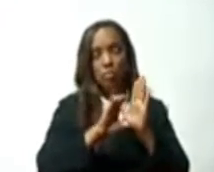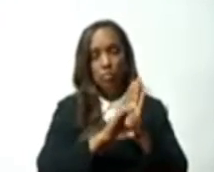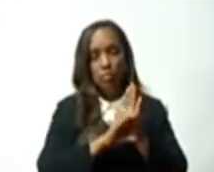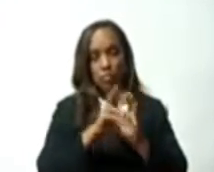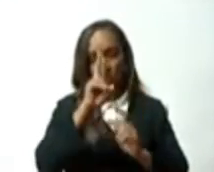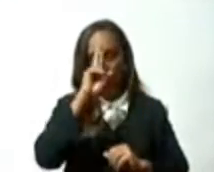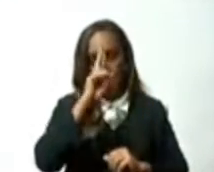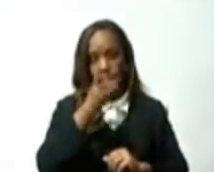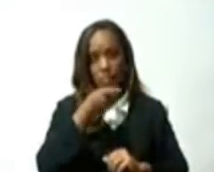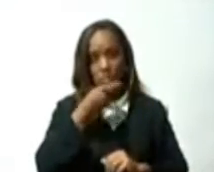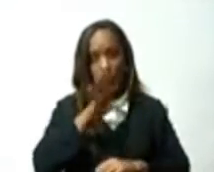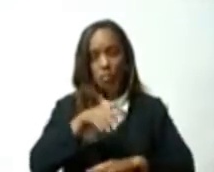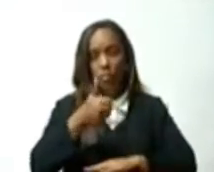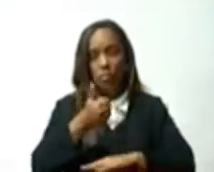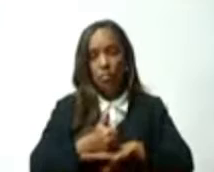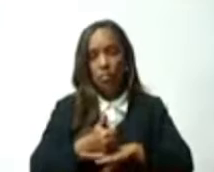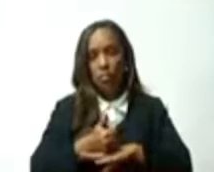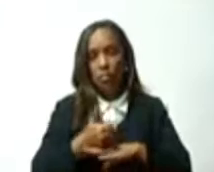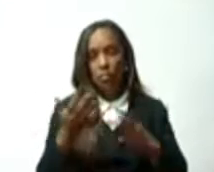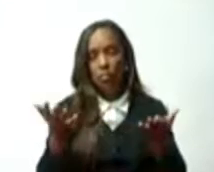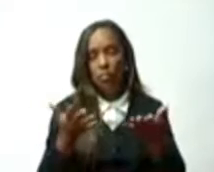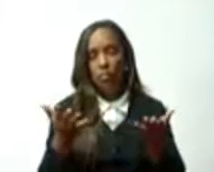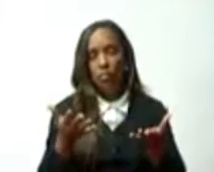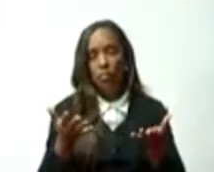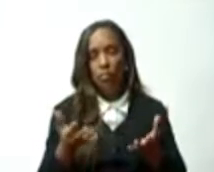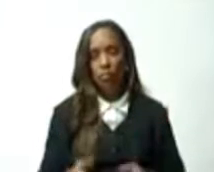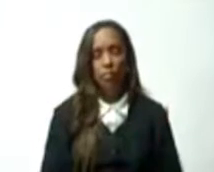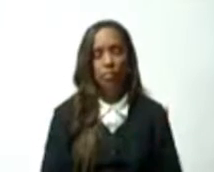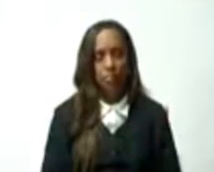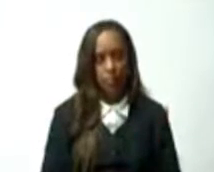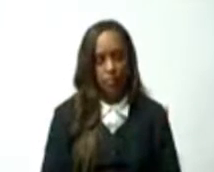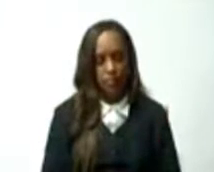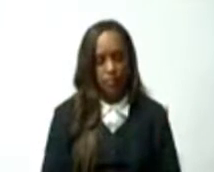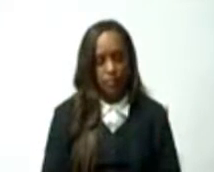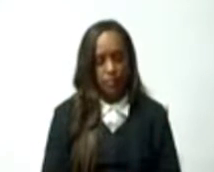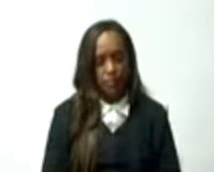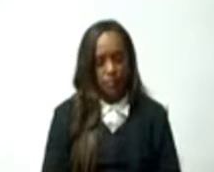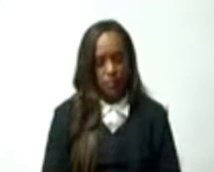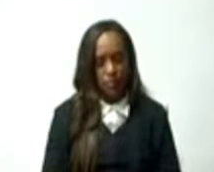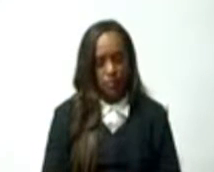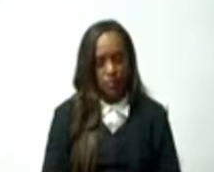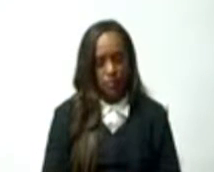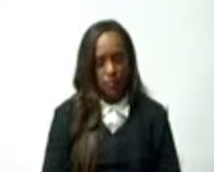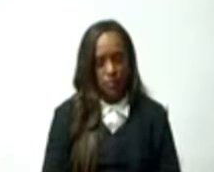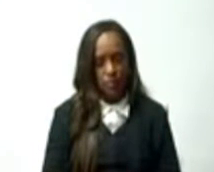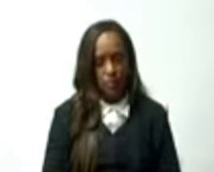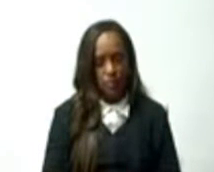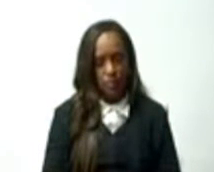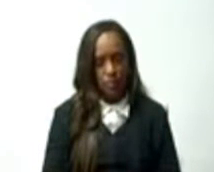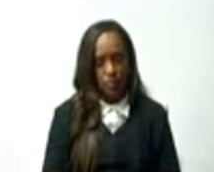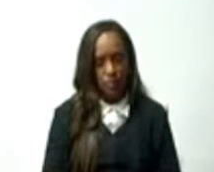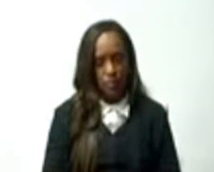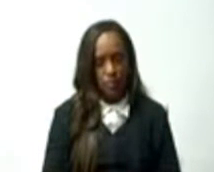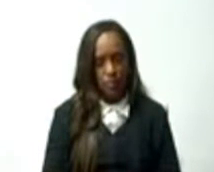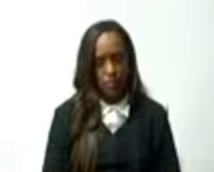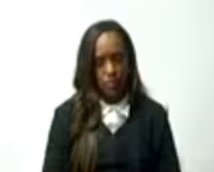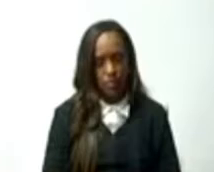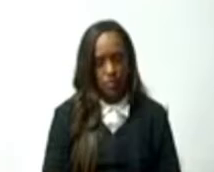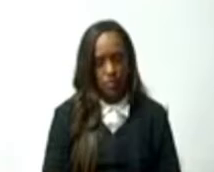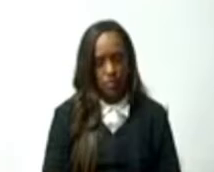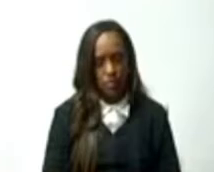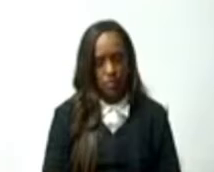siguiente. Sin perjuicio del principio de solidaridad, el Estado procurará